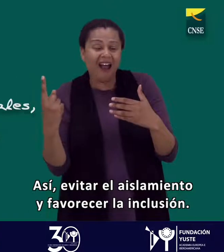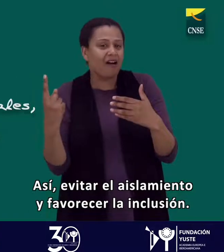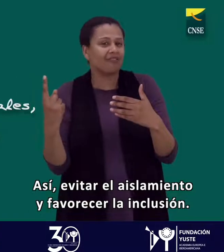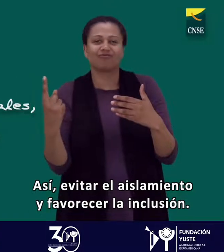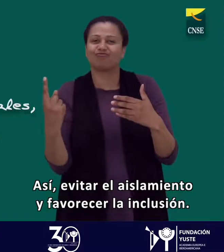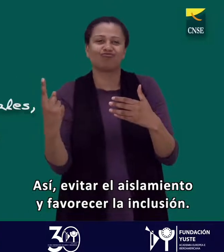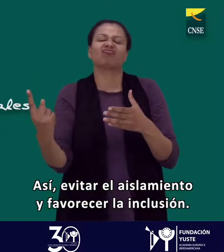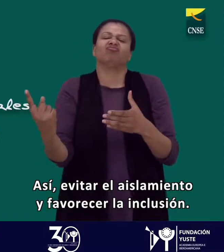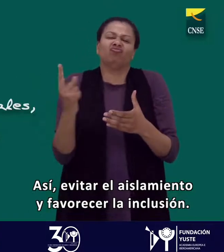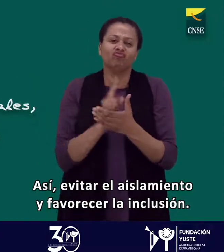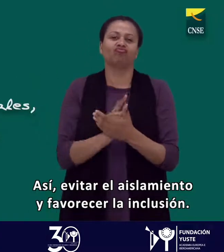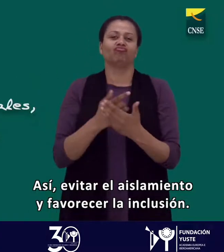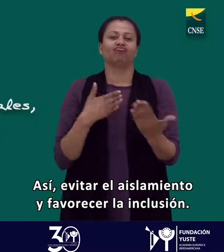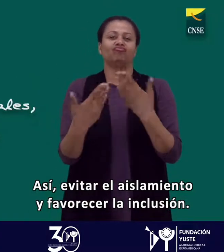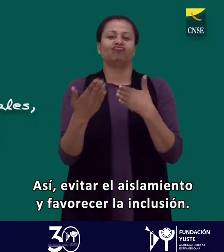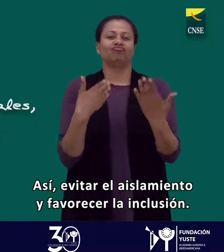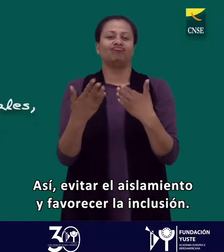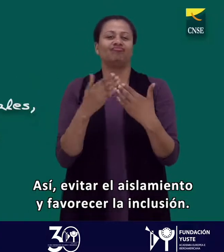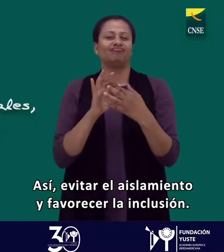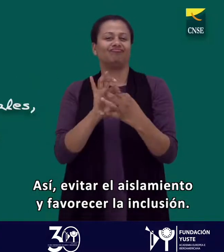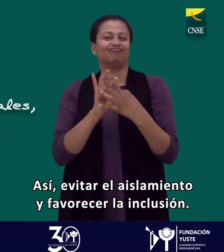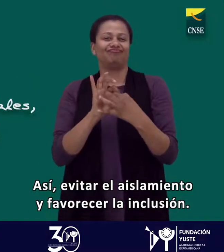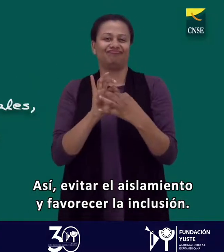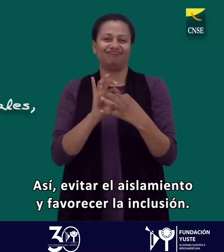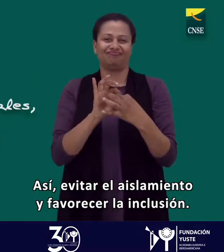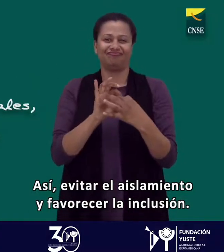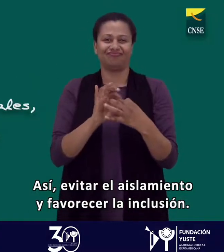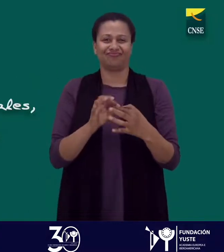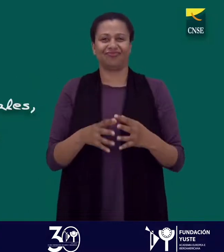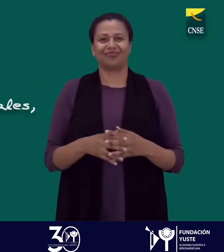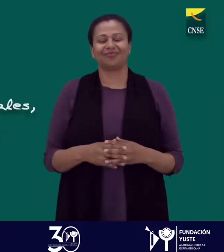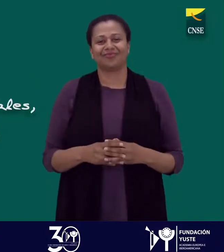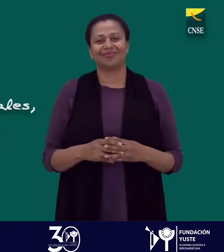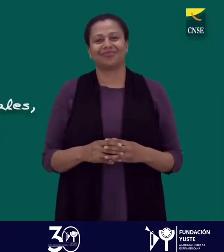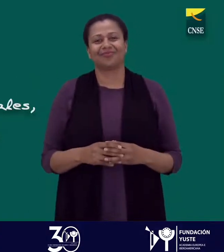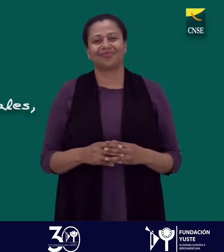así evitar el aislamiento y favorecer la